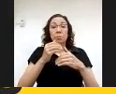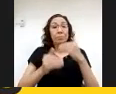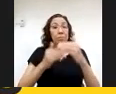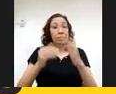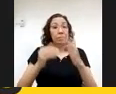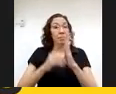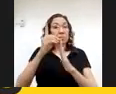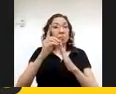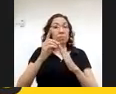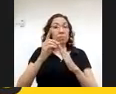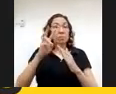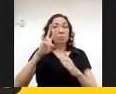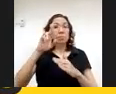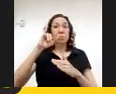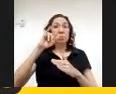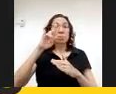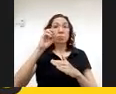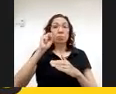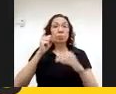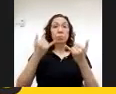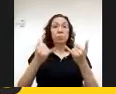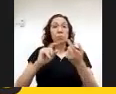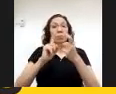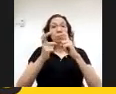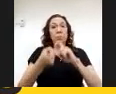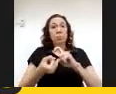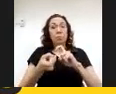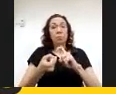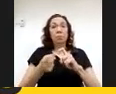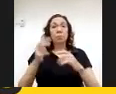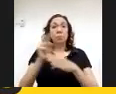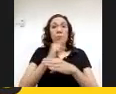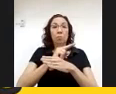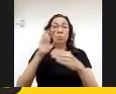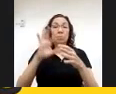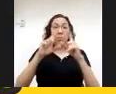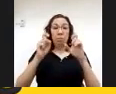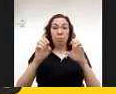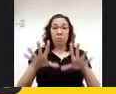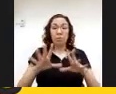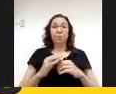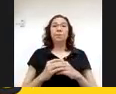ha hecho que se cambie las recomendaciones sobre el uso de las pruebas.